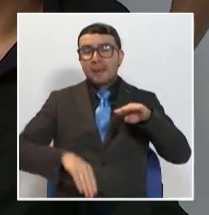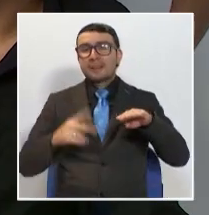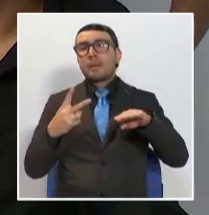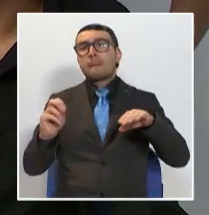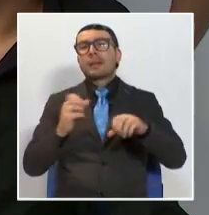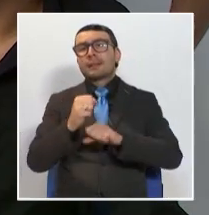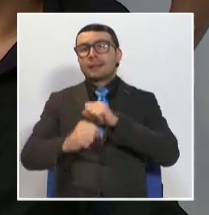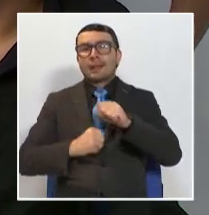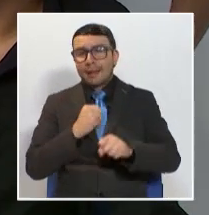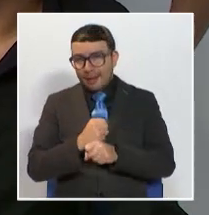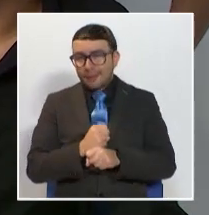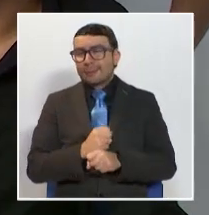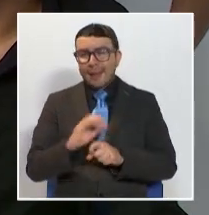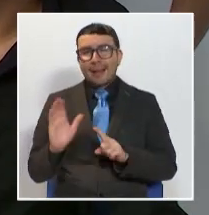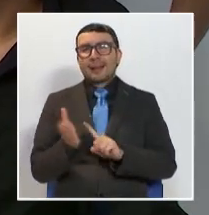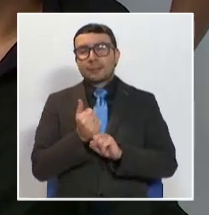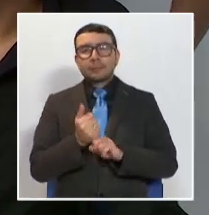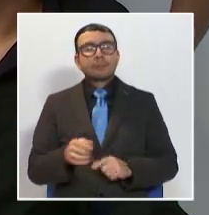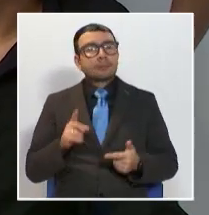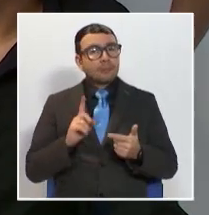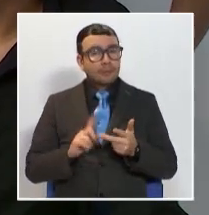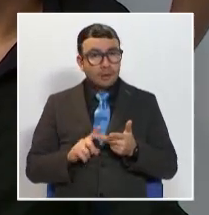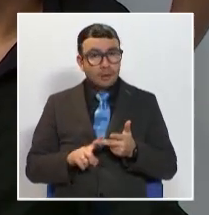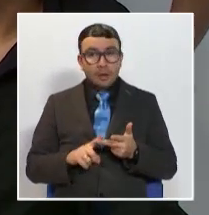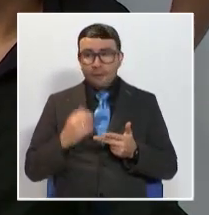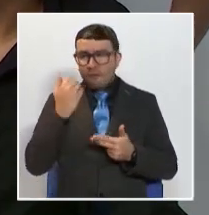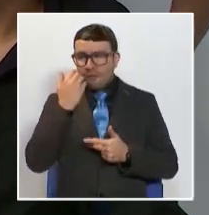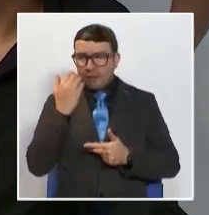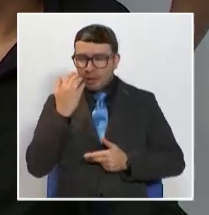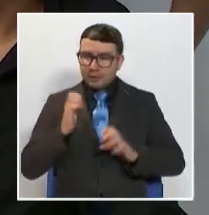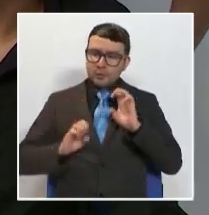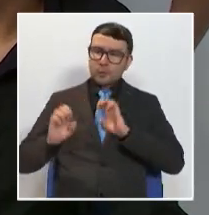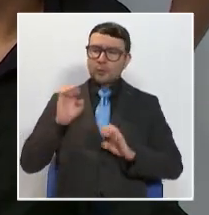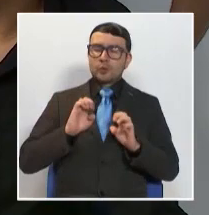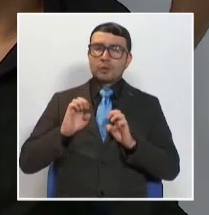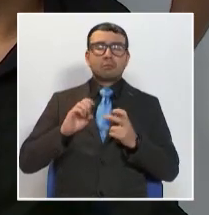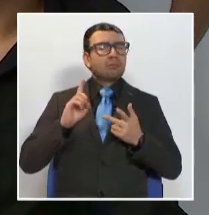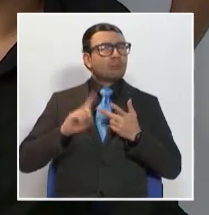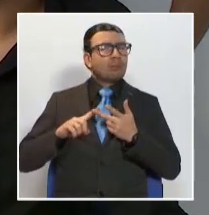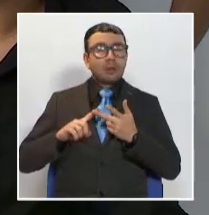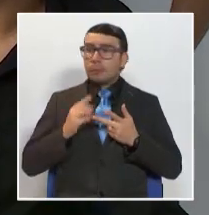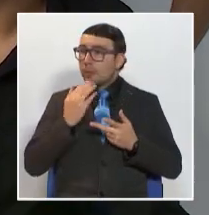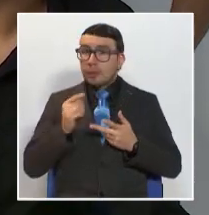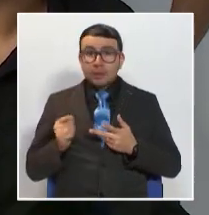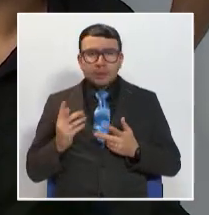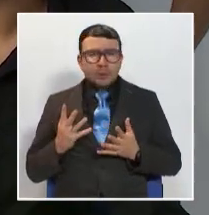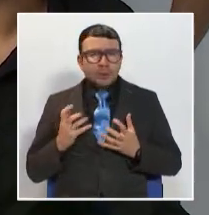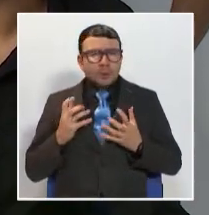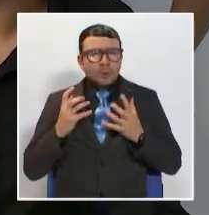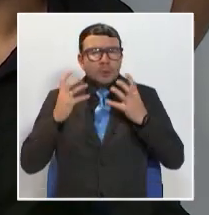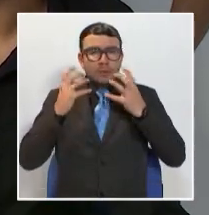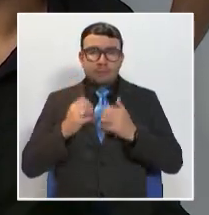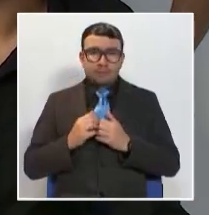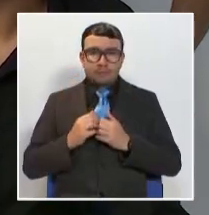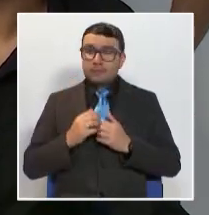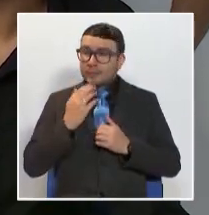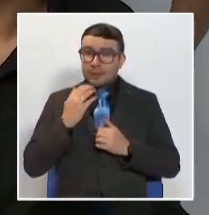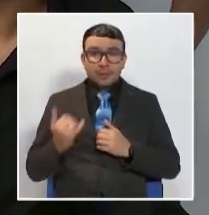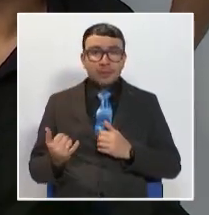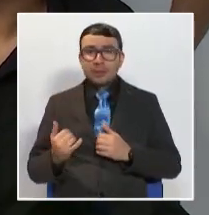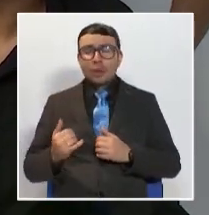el vitiligo, así como otras enfermedades autoinmunes, hay un factor desencadenante y el estrés, un evento estresante, una